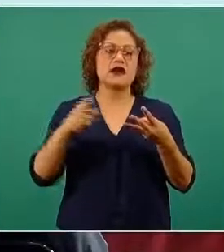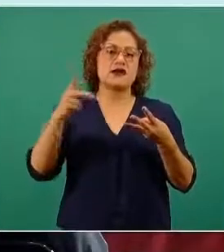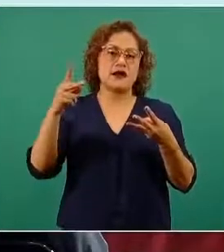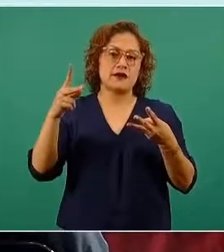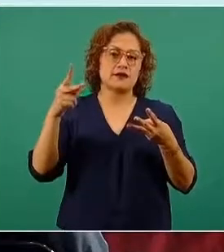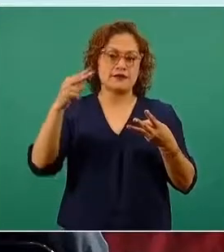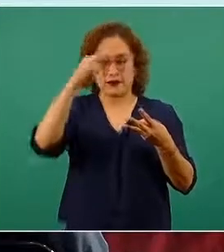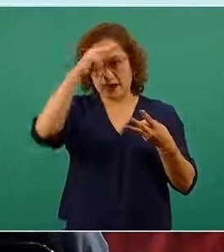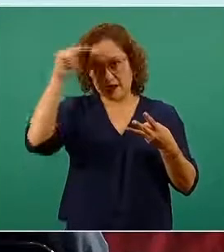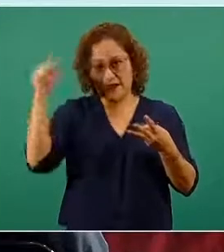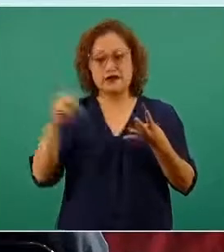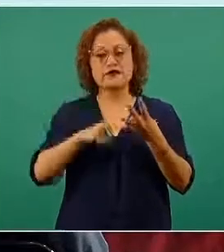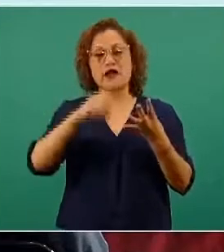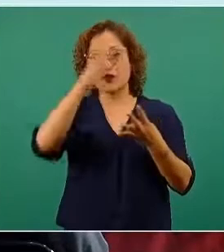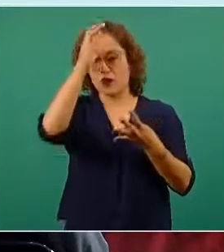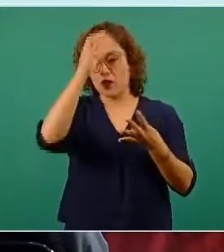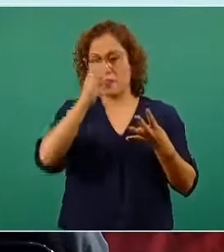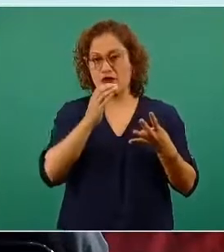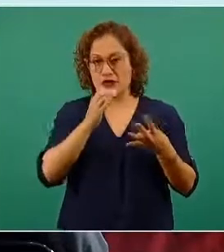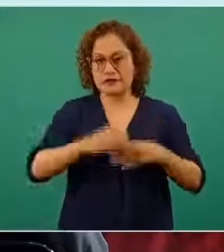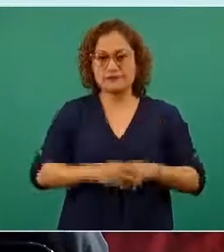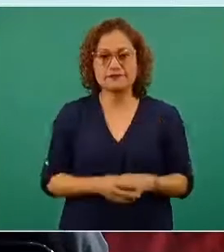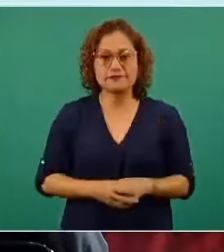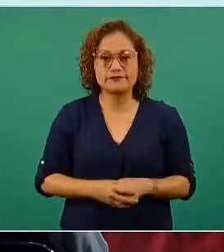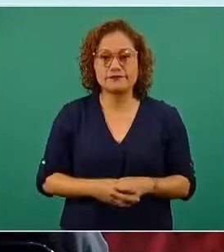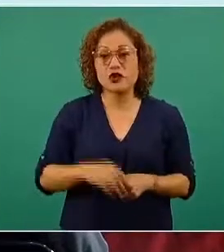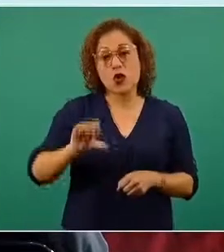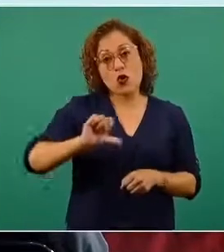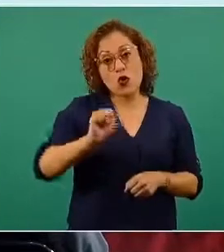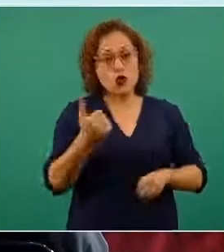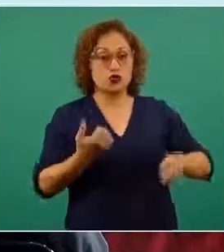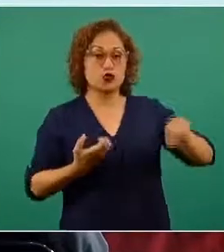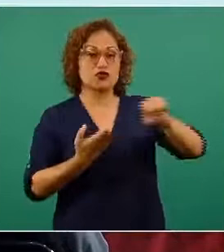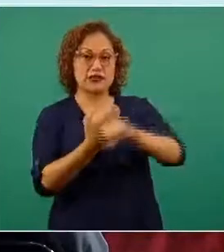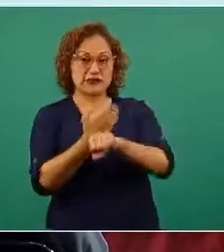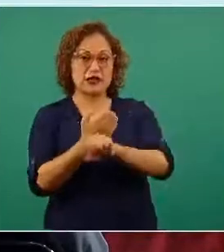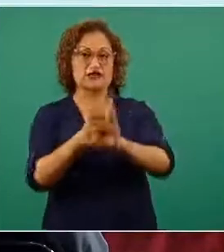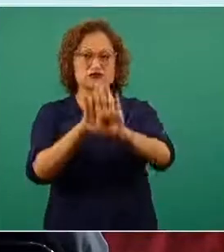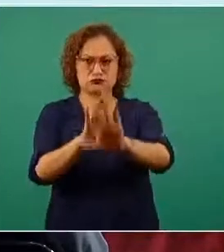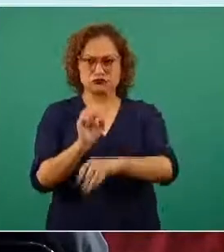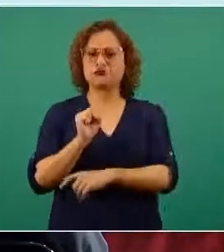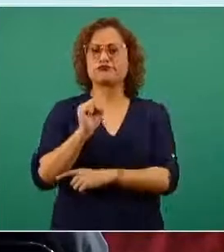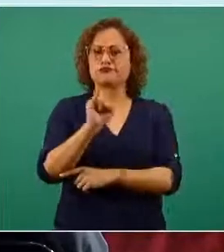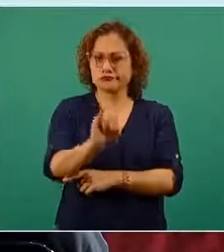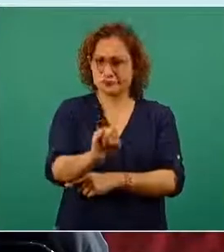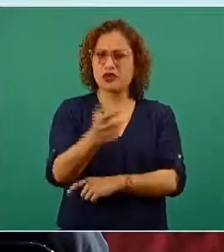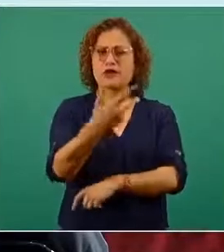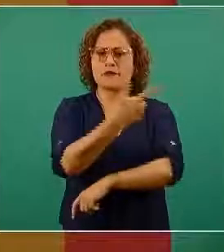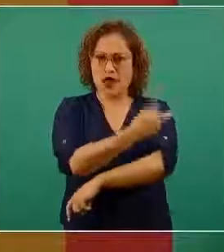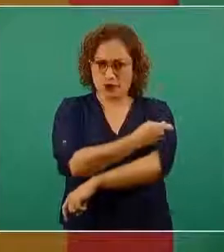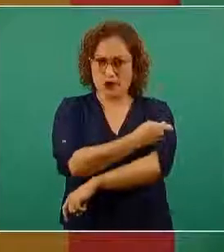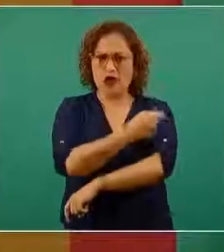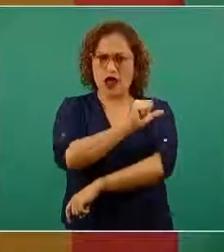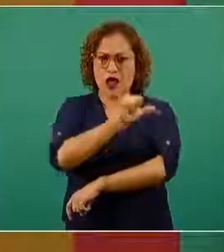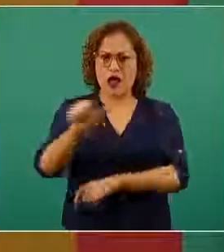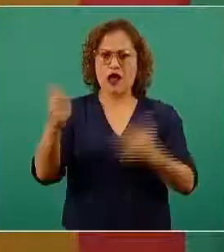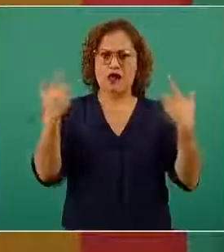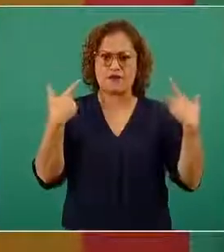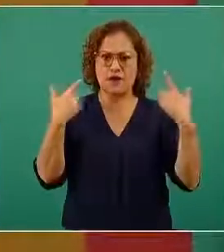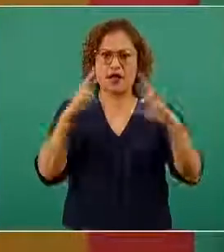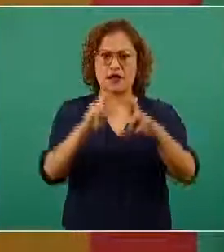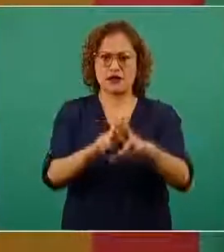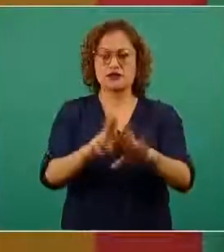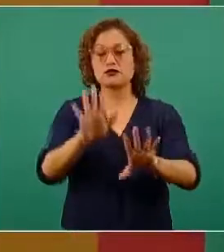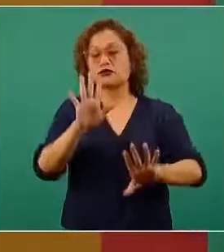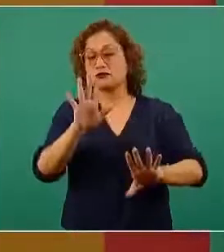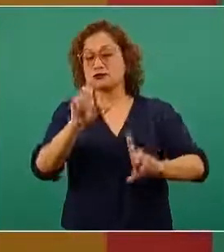Coahuila. Todas las demás también recibirán la vacuna en su personal educativo de acuerdo a un calendario que ya